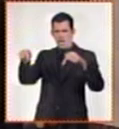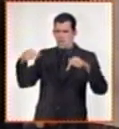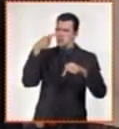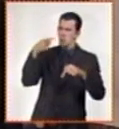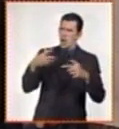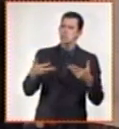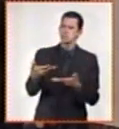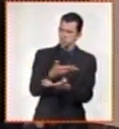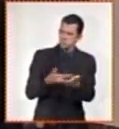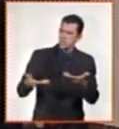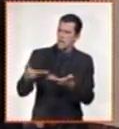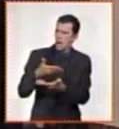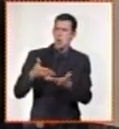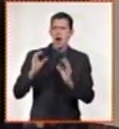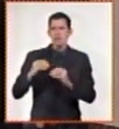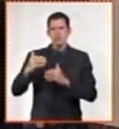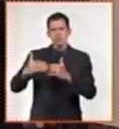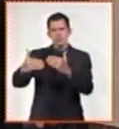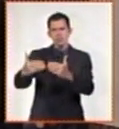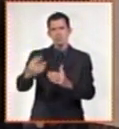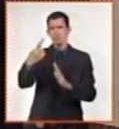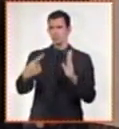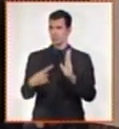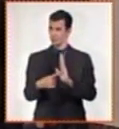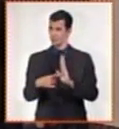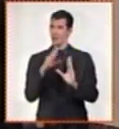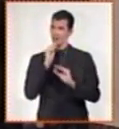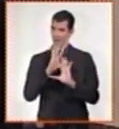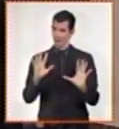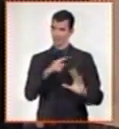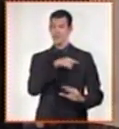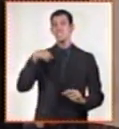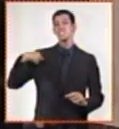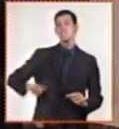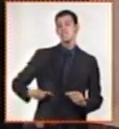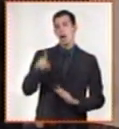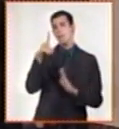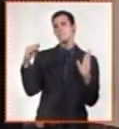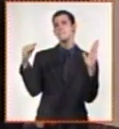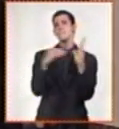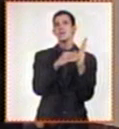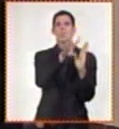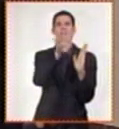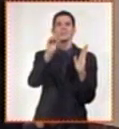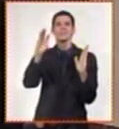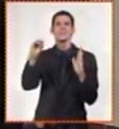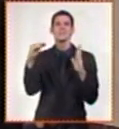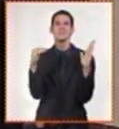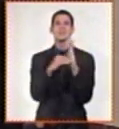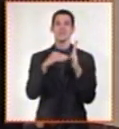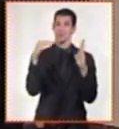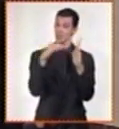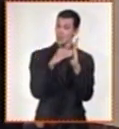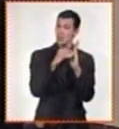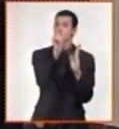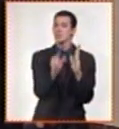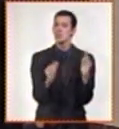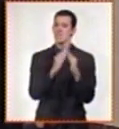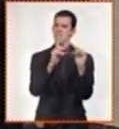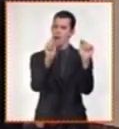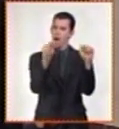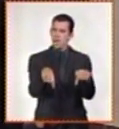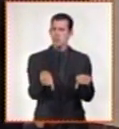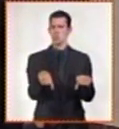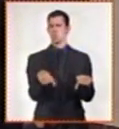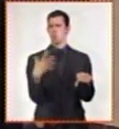años. Un megapaís con una población de 1.400 millones de habitantes está en vías aceleradas